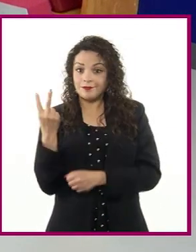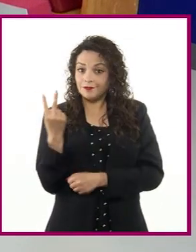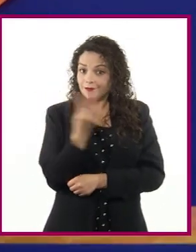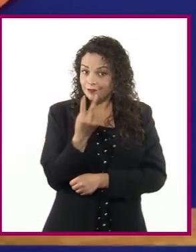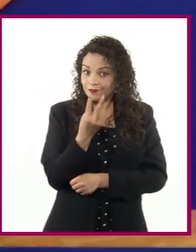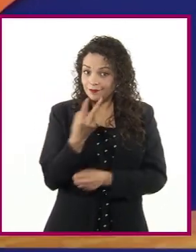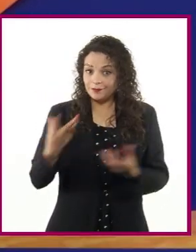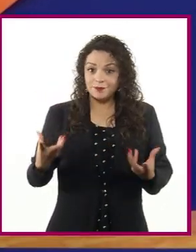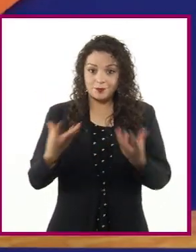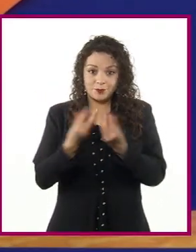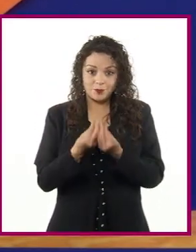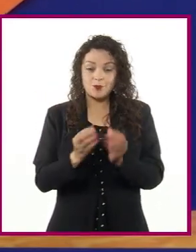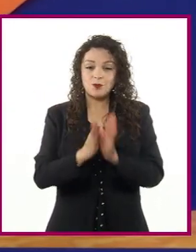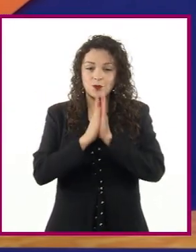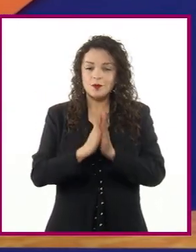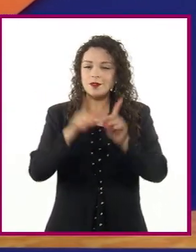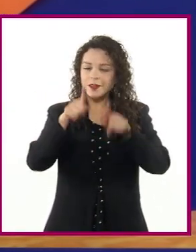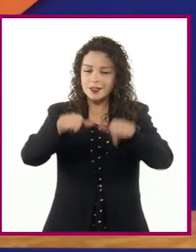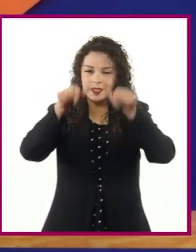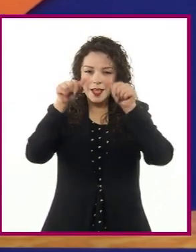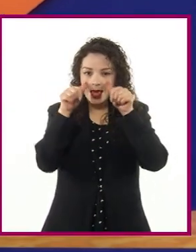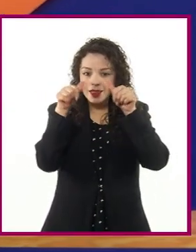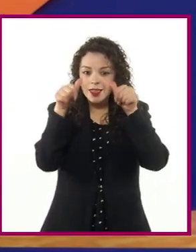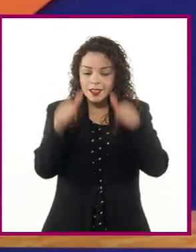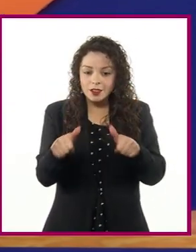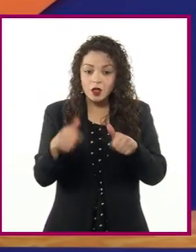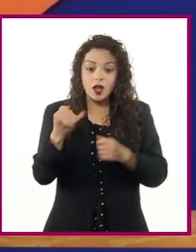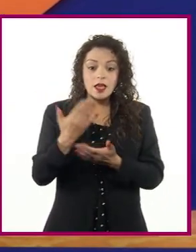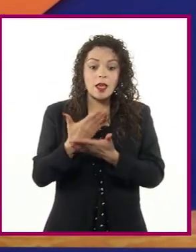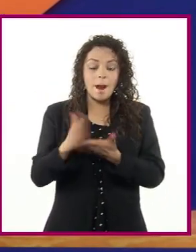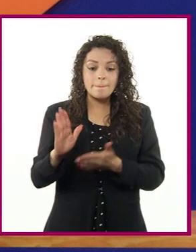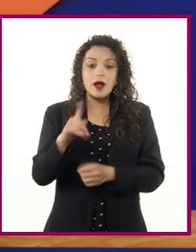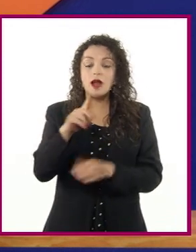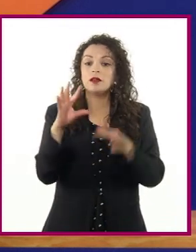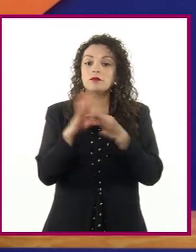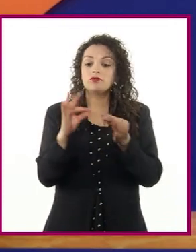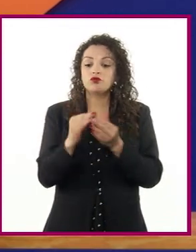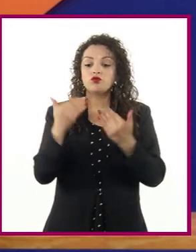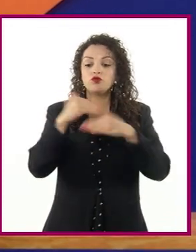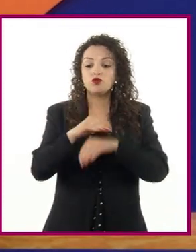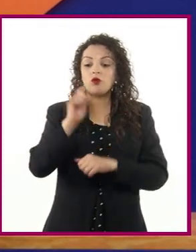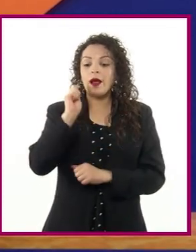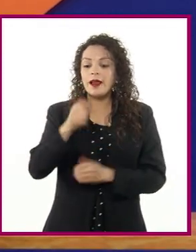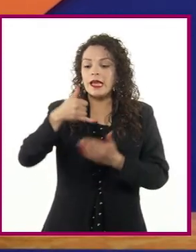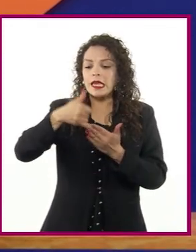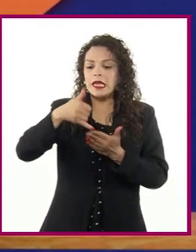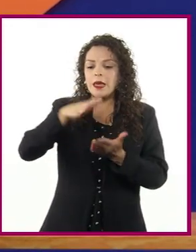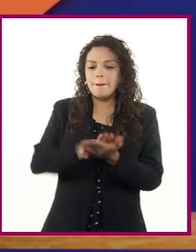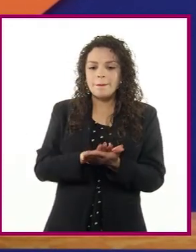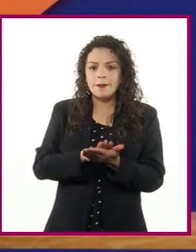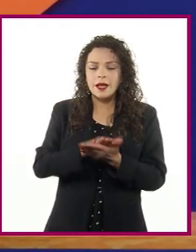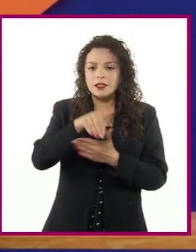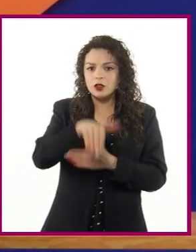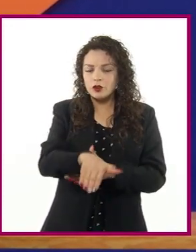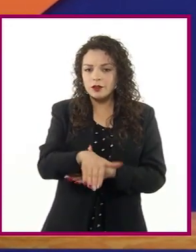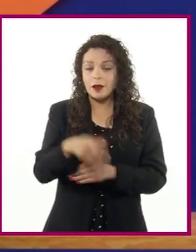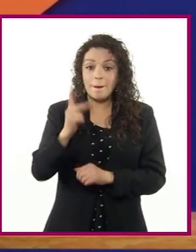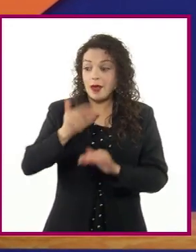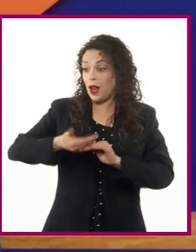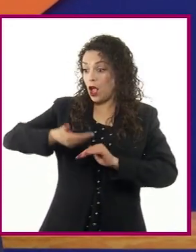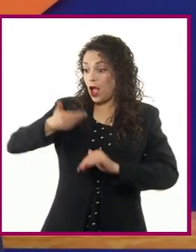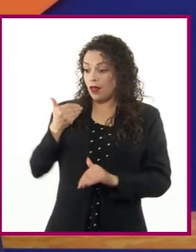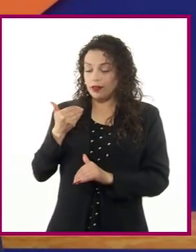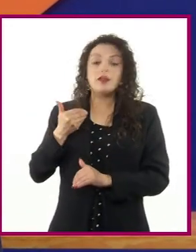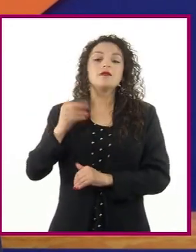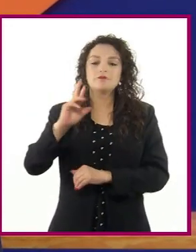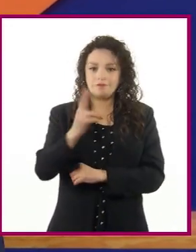invito a que pongas mucha atención. Además, hablaremos del proceso de impresión. Pero antes, recordemos los